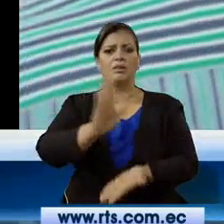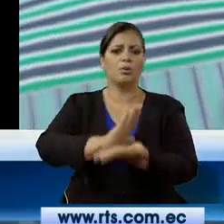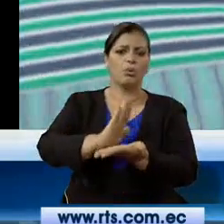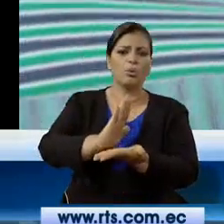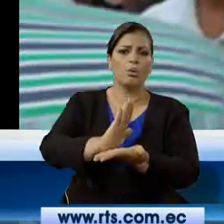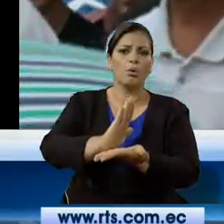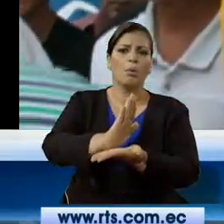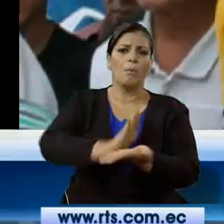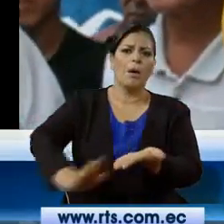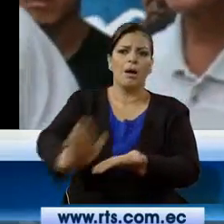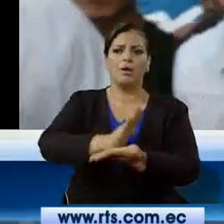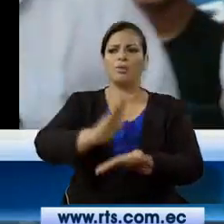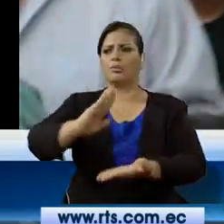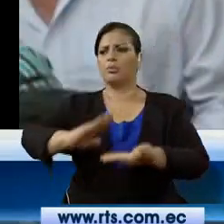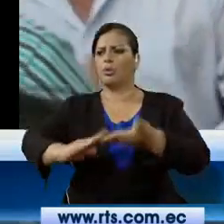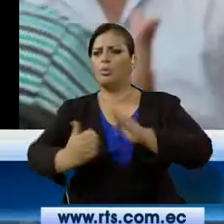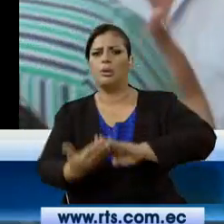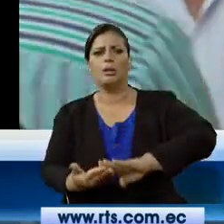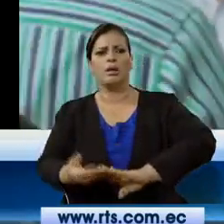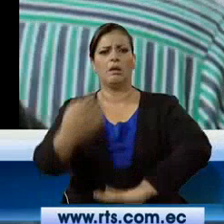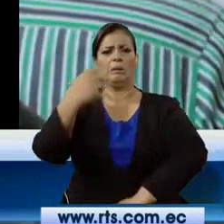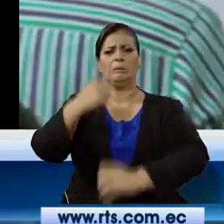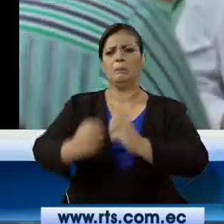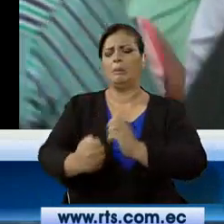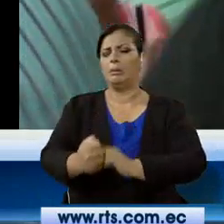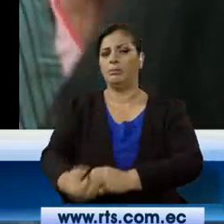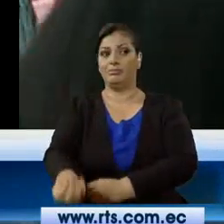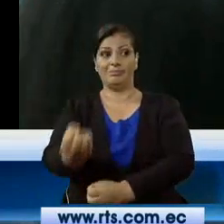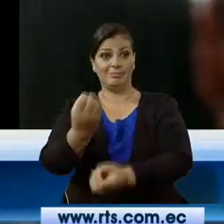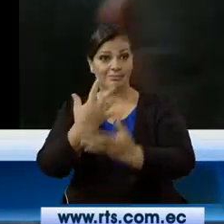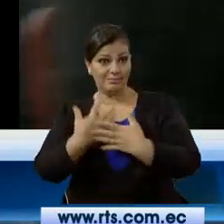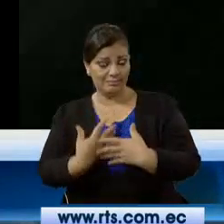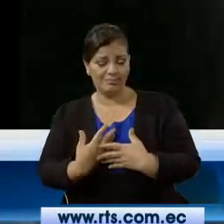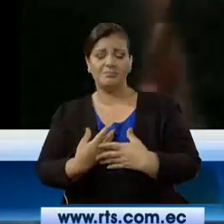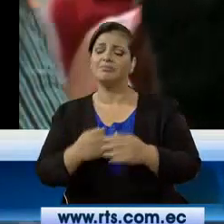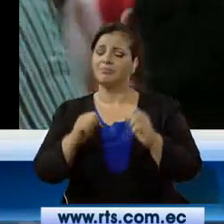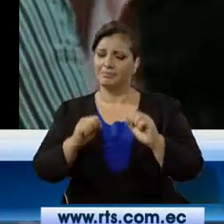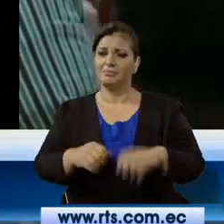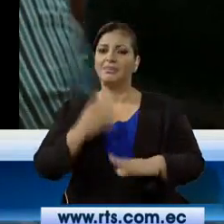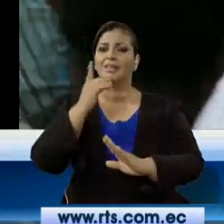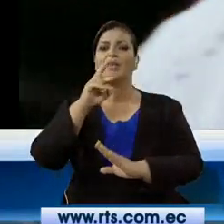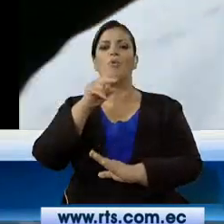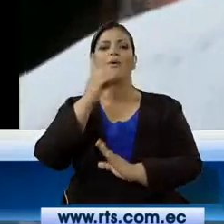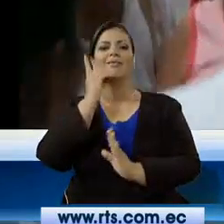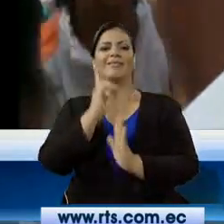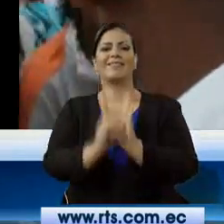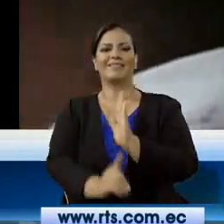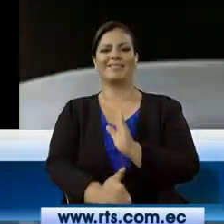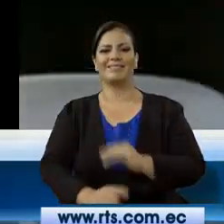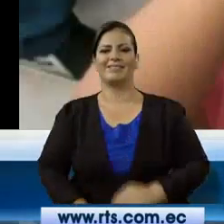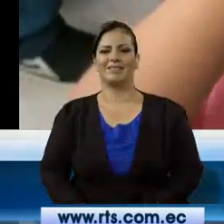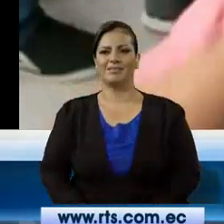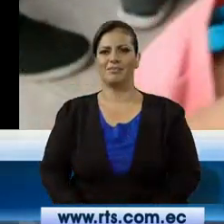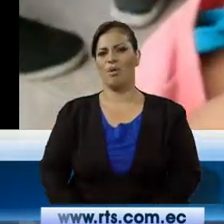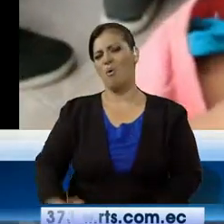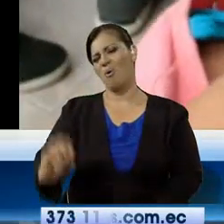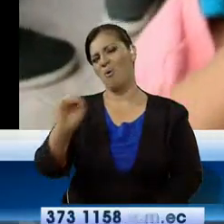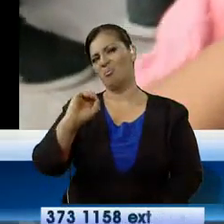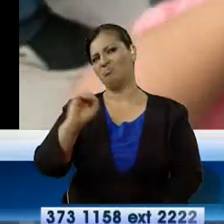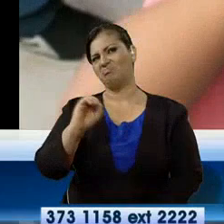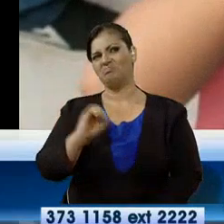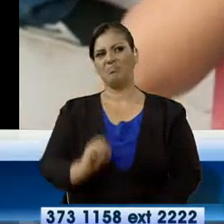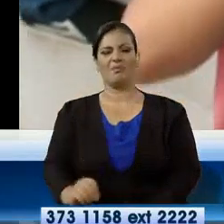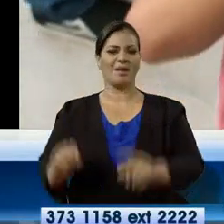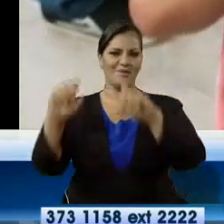comunidad. Ahí tenemos un sitio para hacer las denuncias del caso. Claro que sí, también podremos tomar dos fotografías,